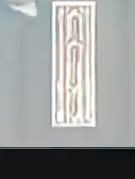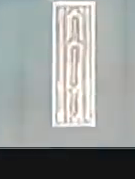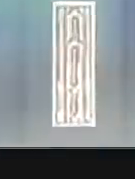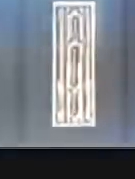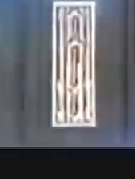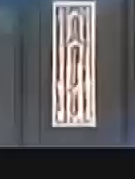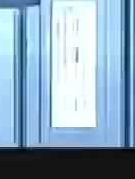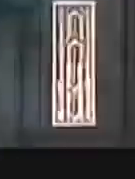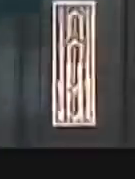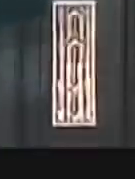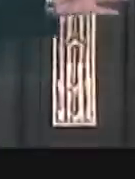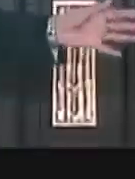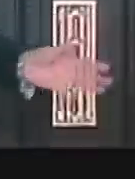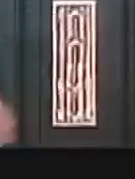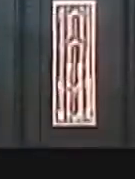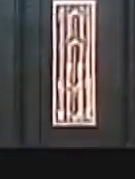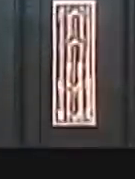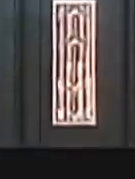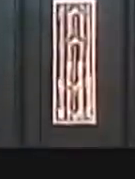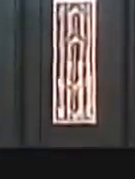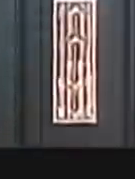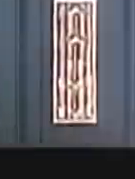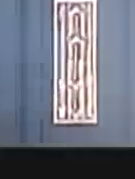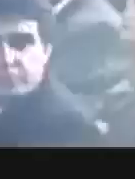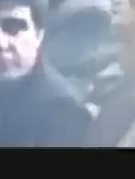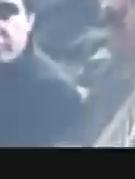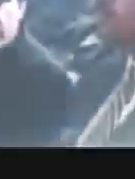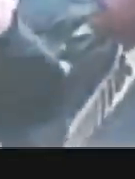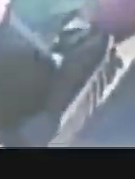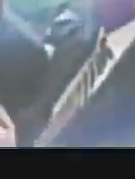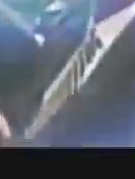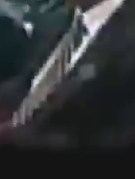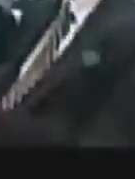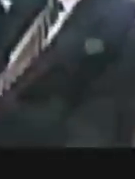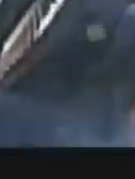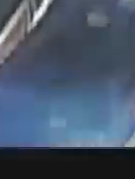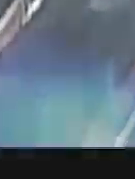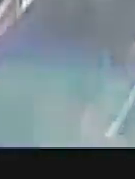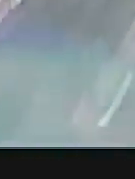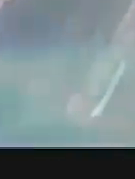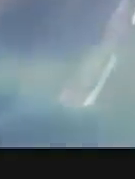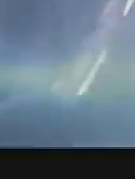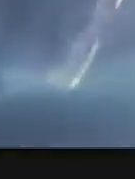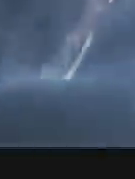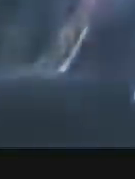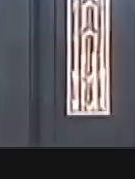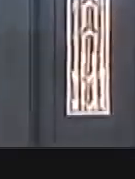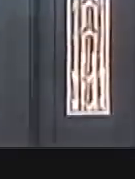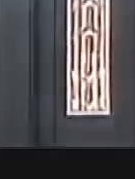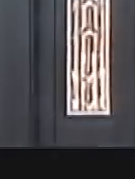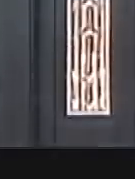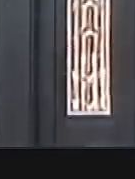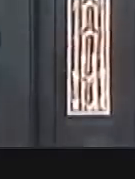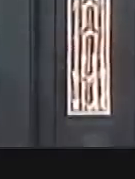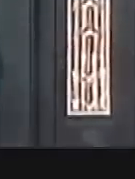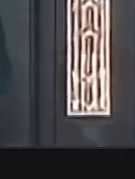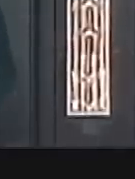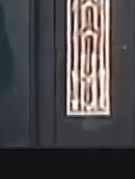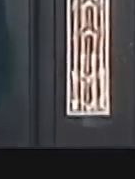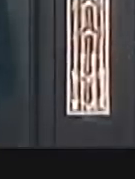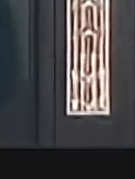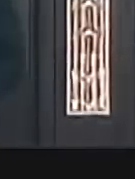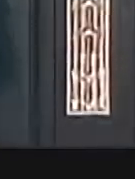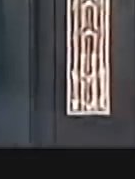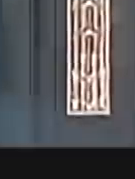democrático a esa revolución que anda desatada por todas partes. No podemos defraudarlo de nuevo. Asumamos con coraje y con